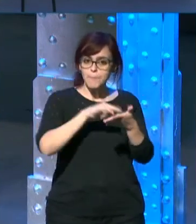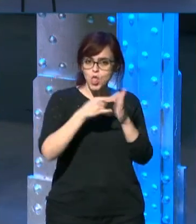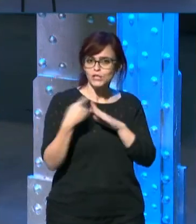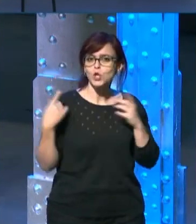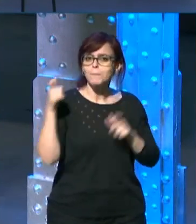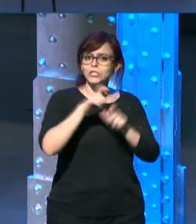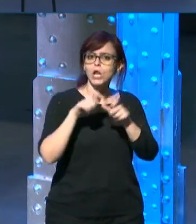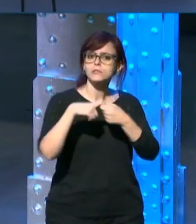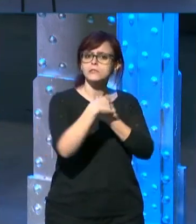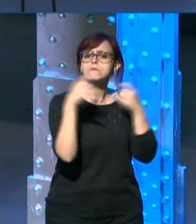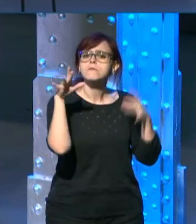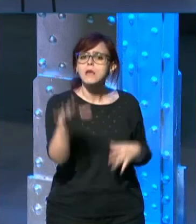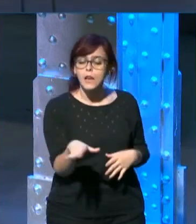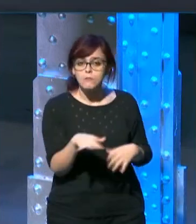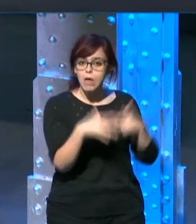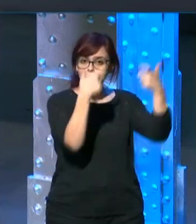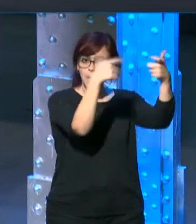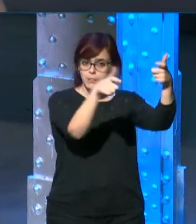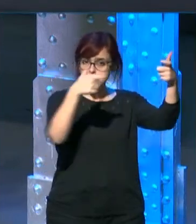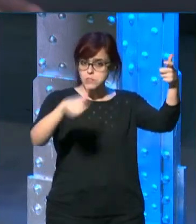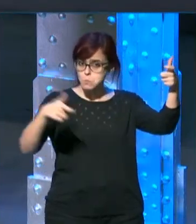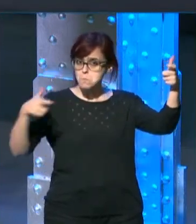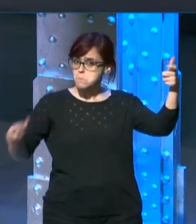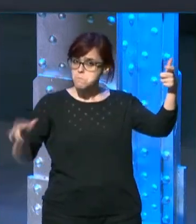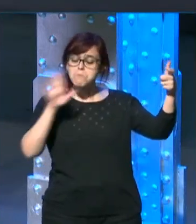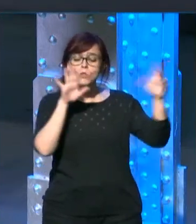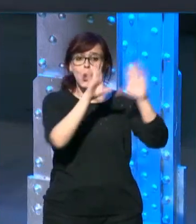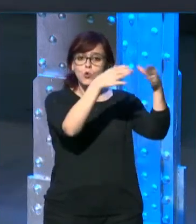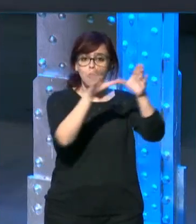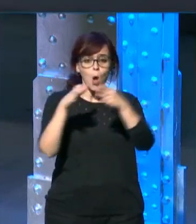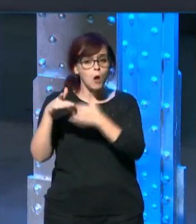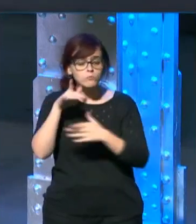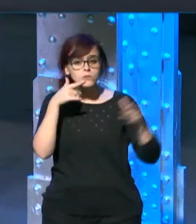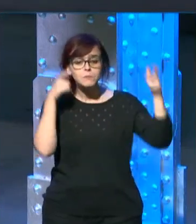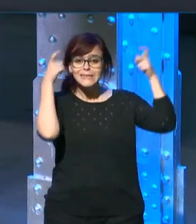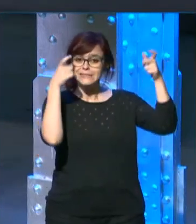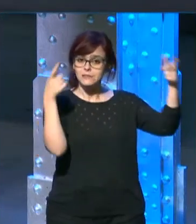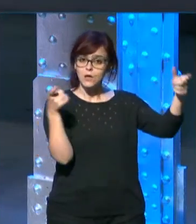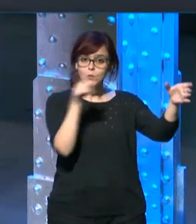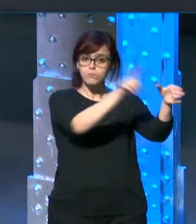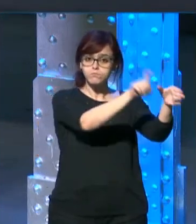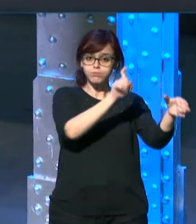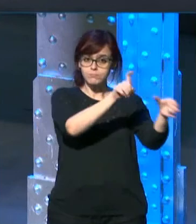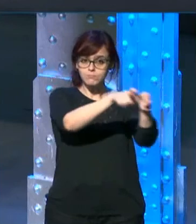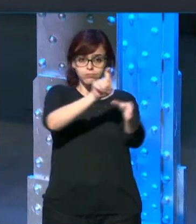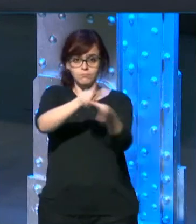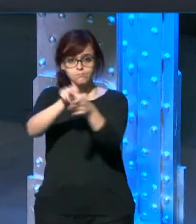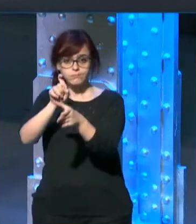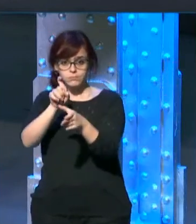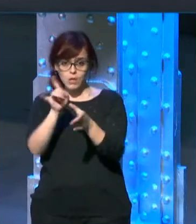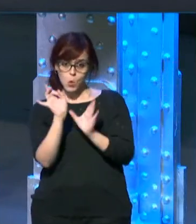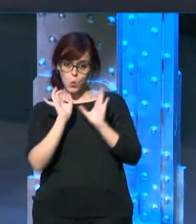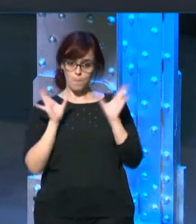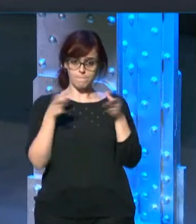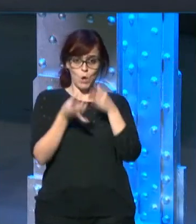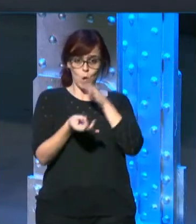proyecto. Si están en diferentes grupos de la organización, júntalos para hacer ese proyecto. A la hora de definir, cuando